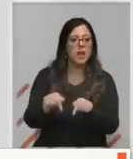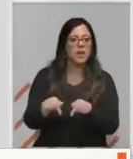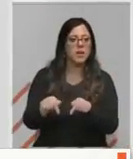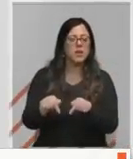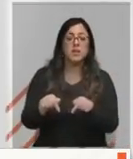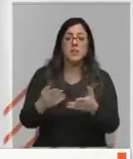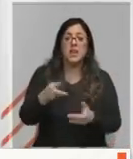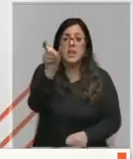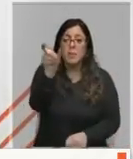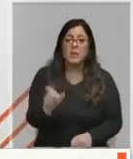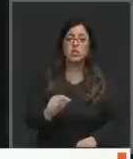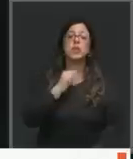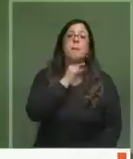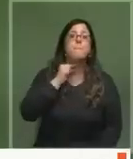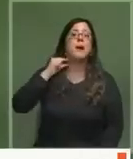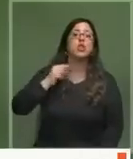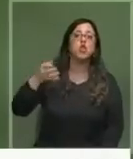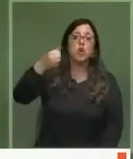el pastor Robinson...